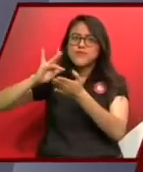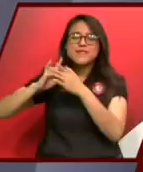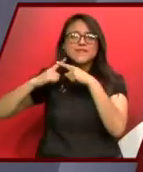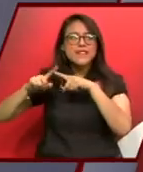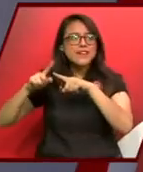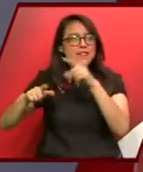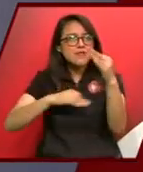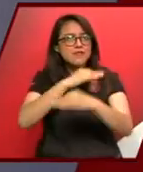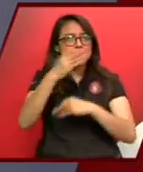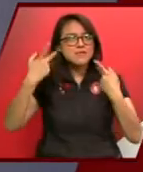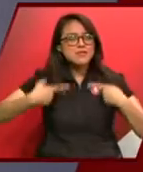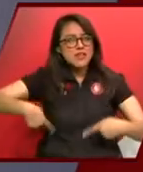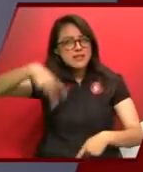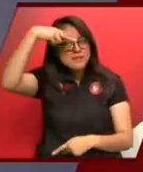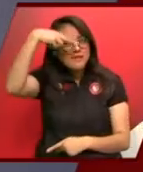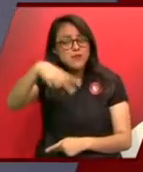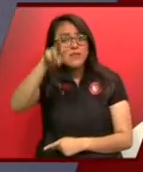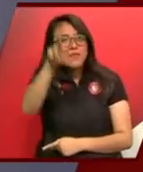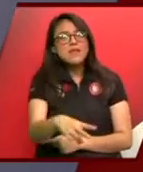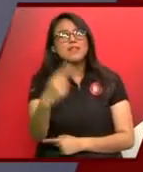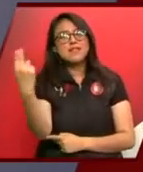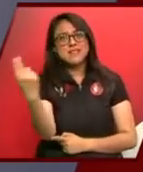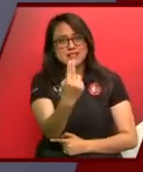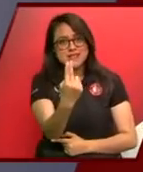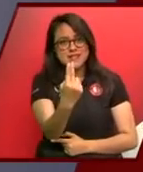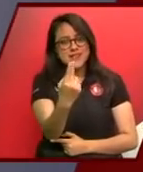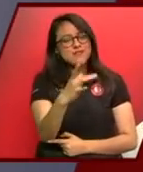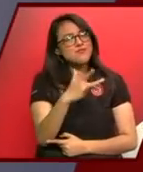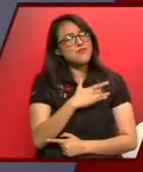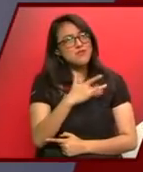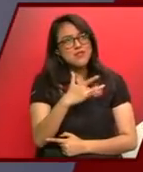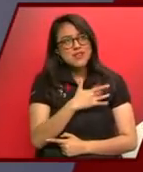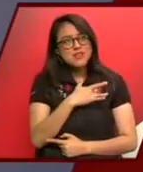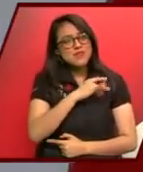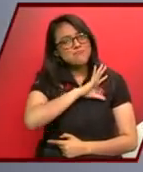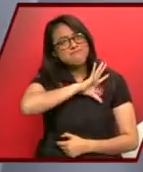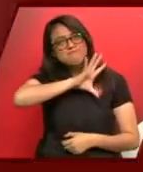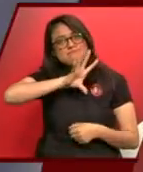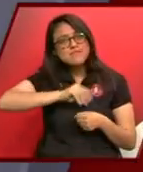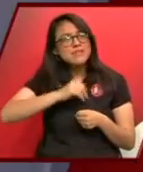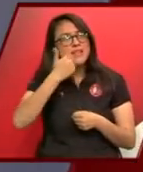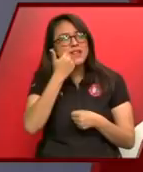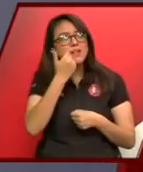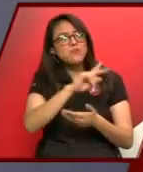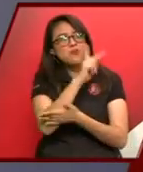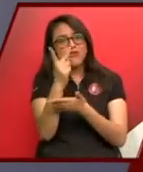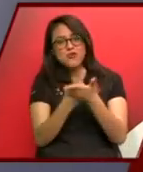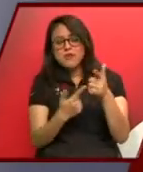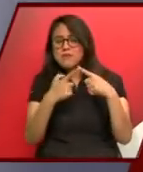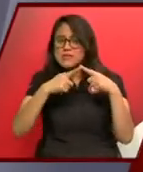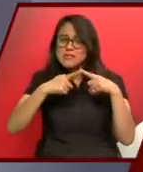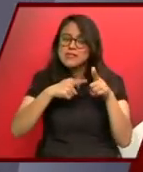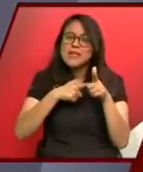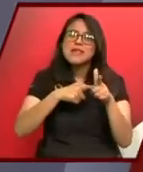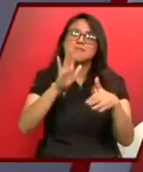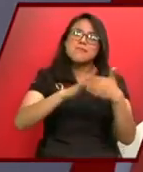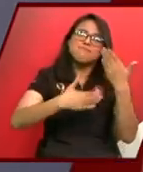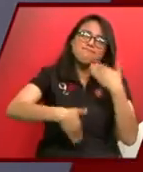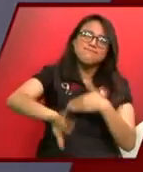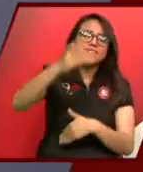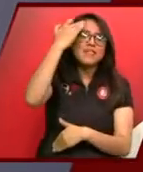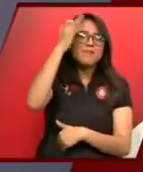que ha tenido con todos los mexicanos que lo necesitan. Con todo el corazón y toda mi alma, deseo que el programa siga mucho